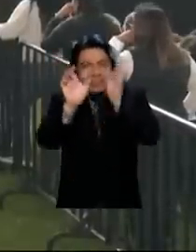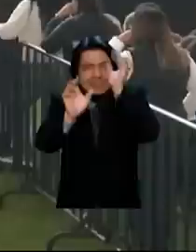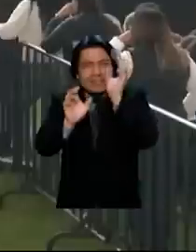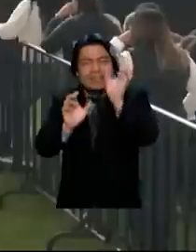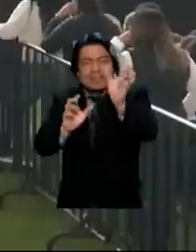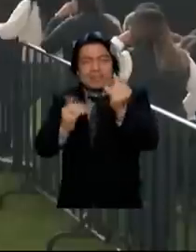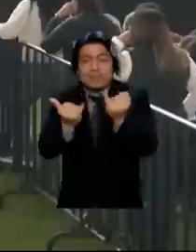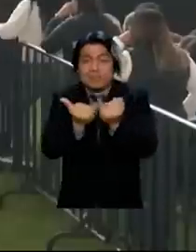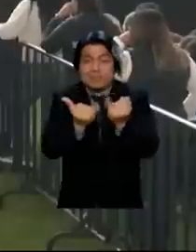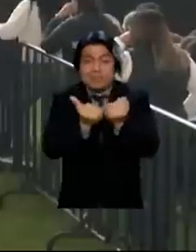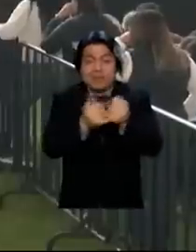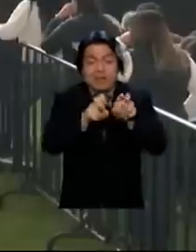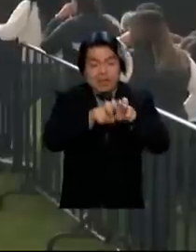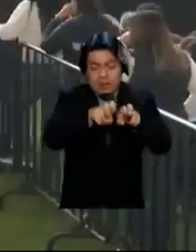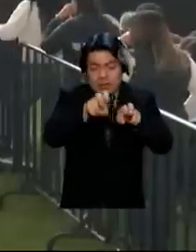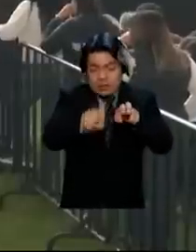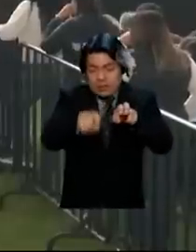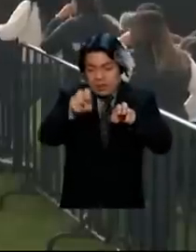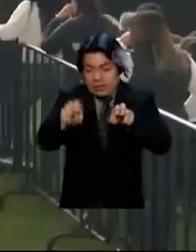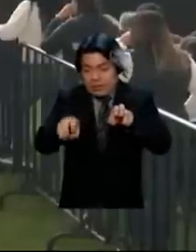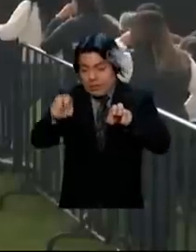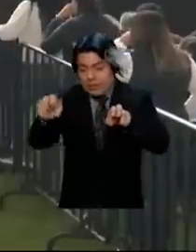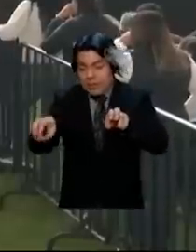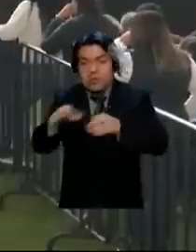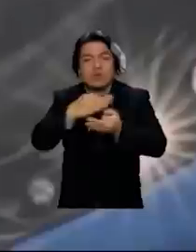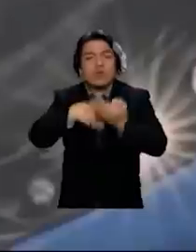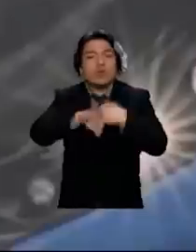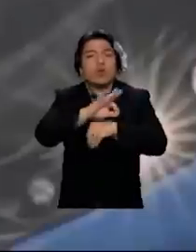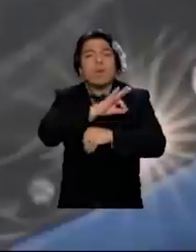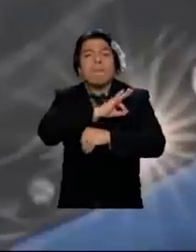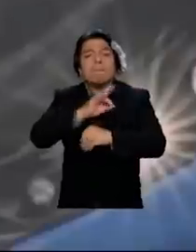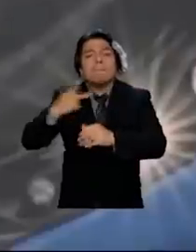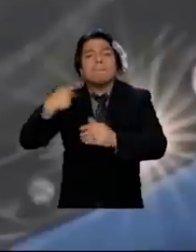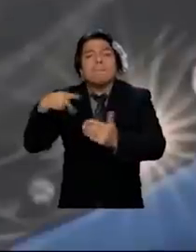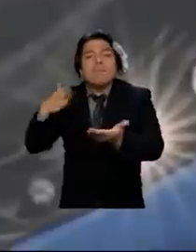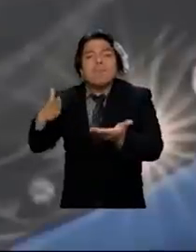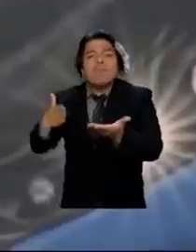las estaciones son 100% accesibles.